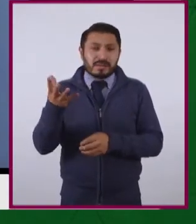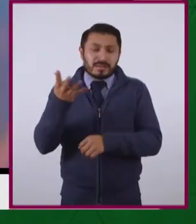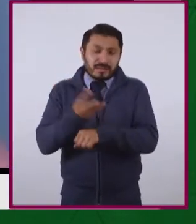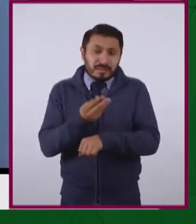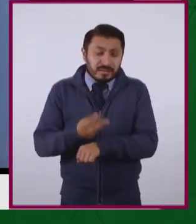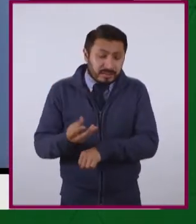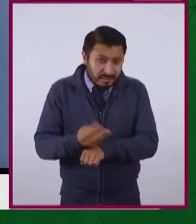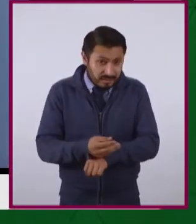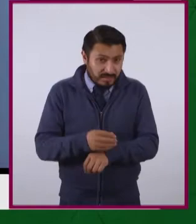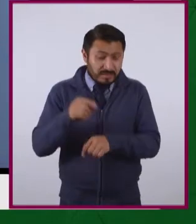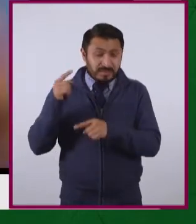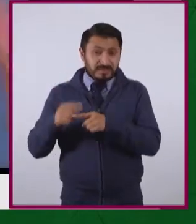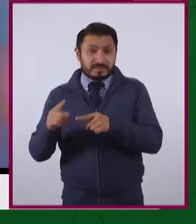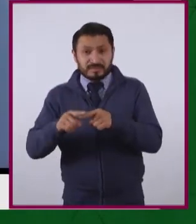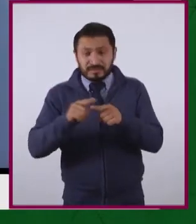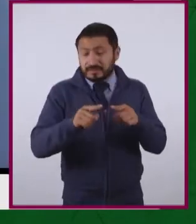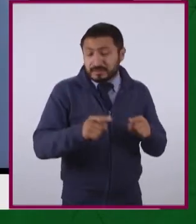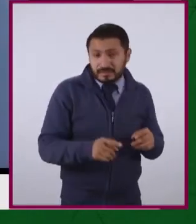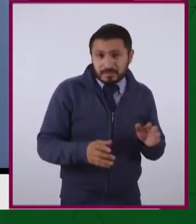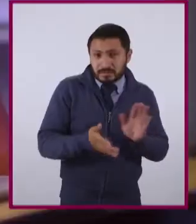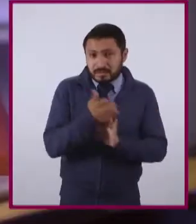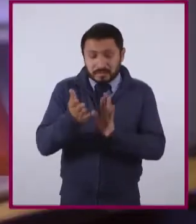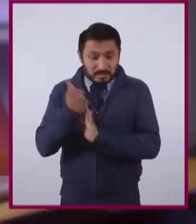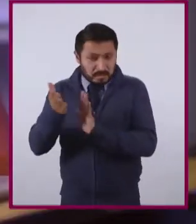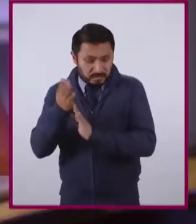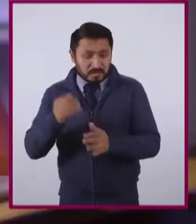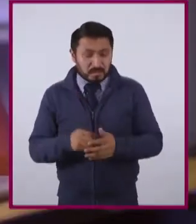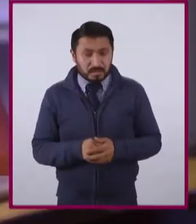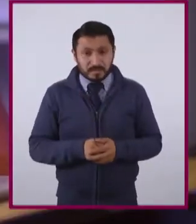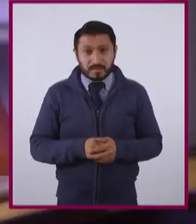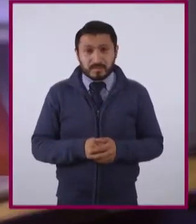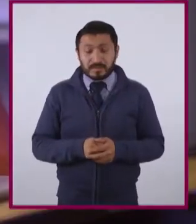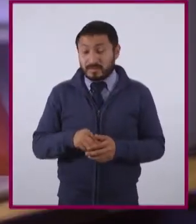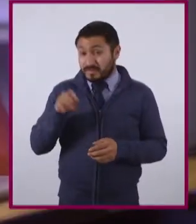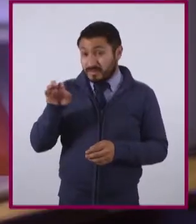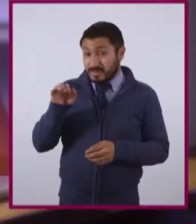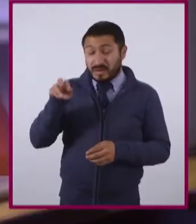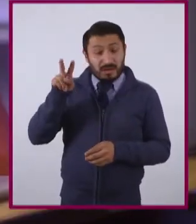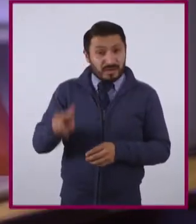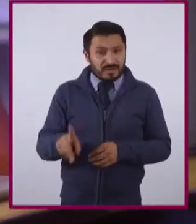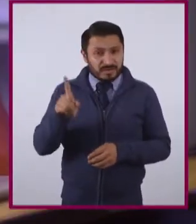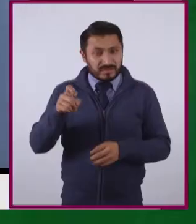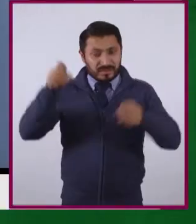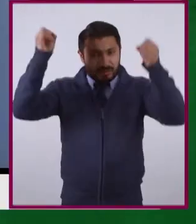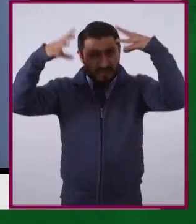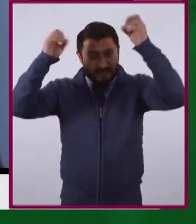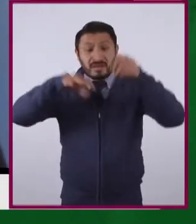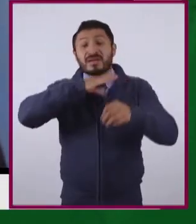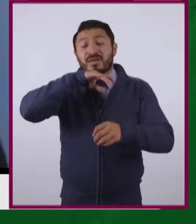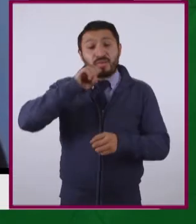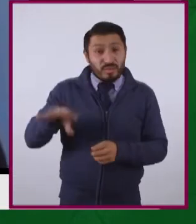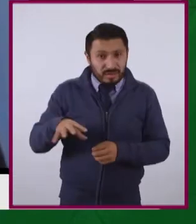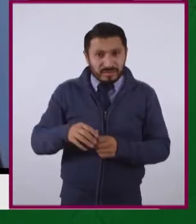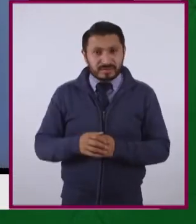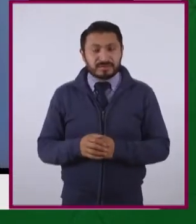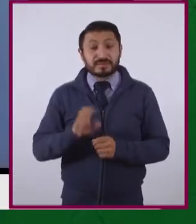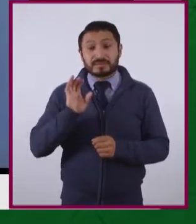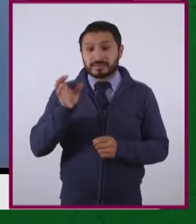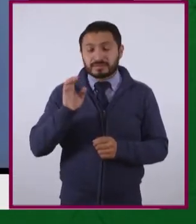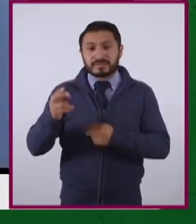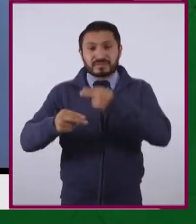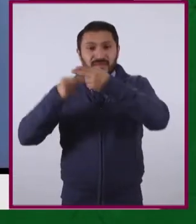a muchos inmuebles y casas, ¿no? Oye, Nevani, ¿y es cierto que el agua de lluvia está sucia? Cuando sale de la